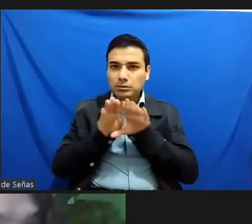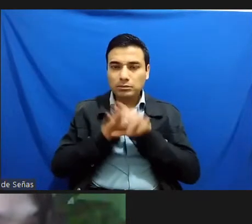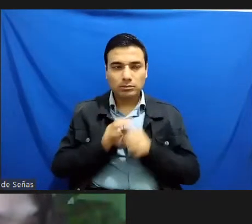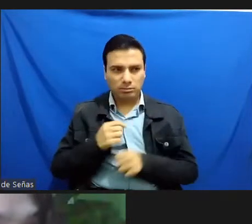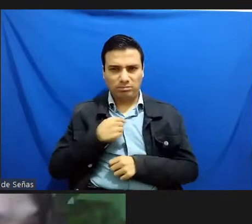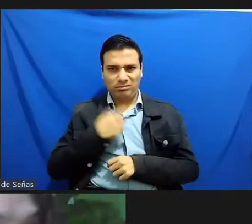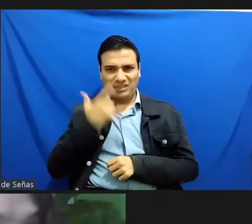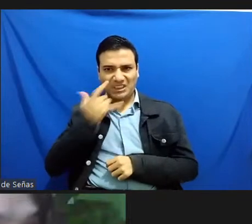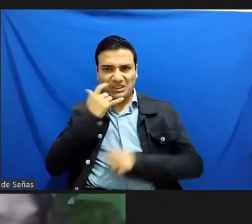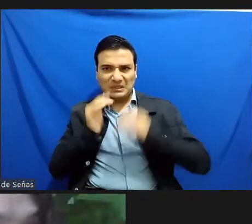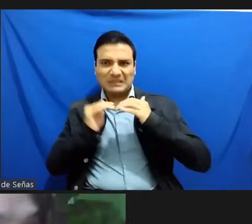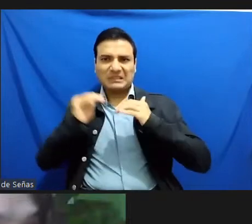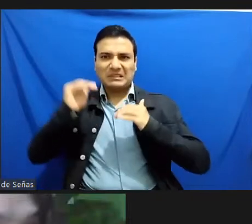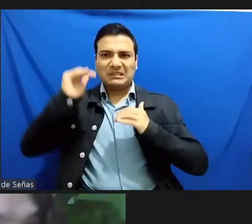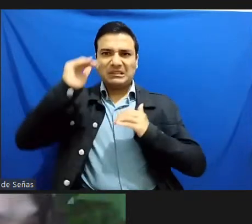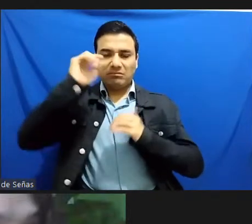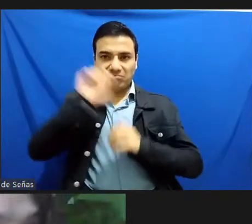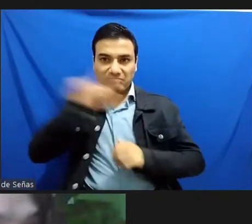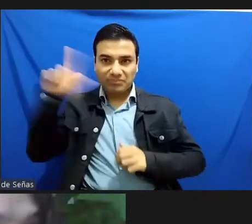sí